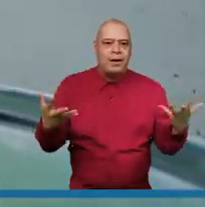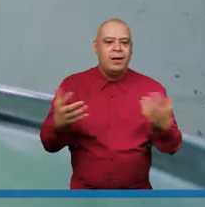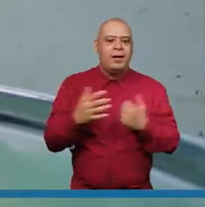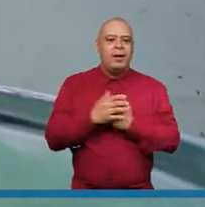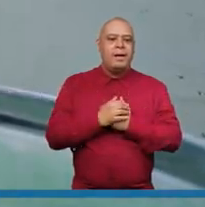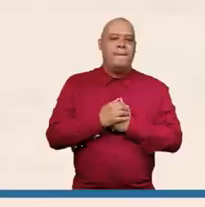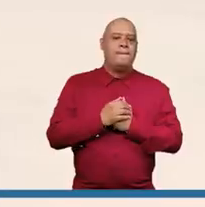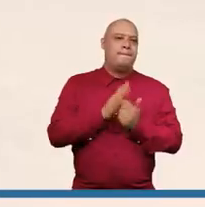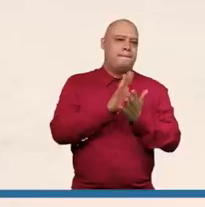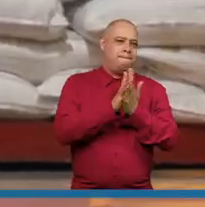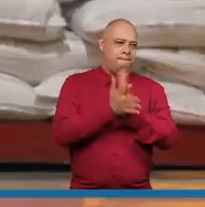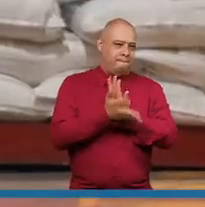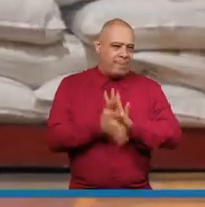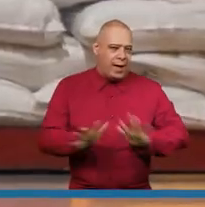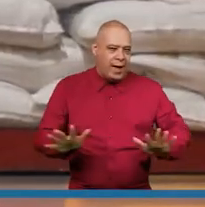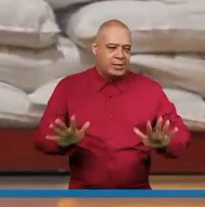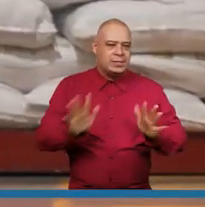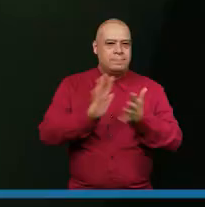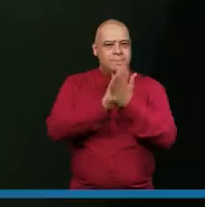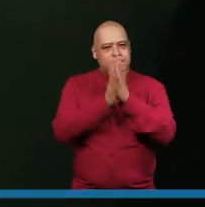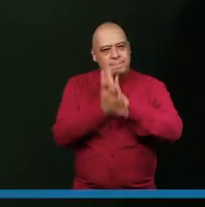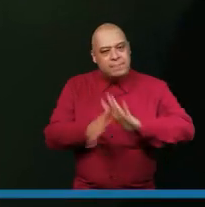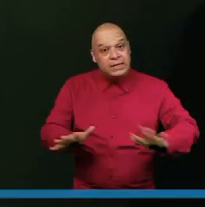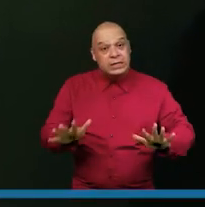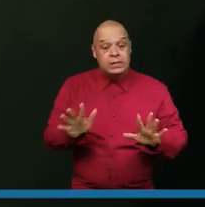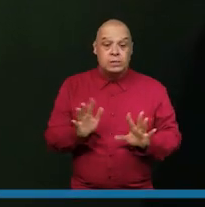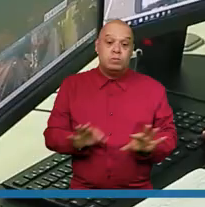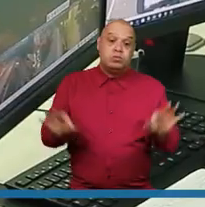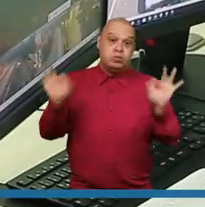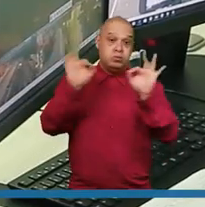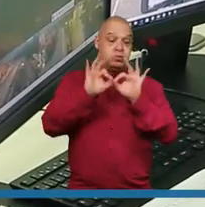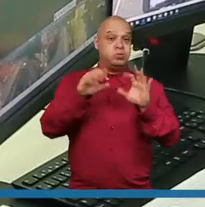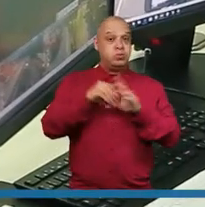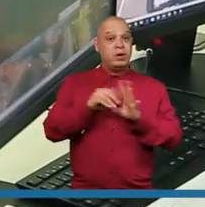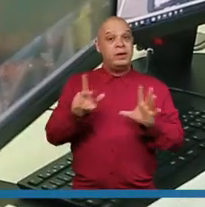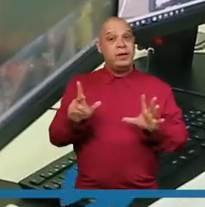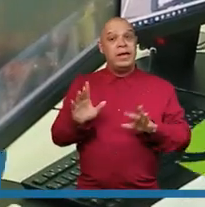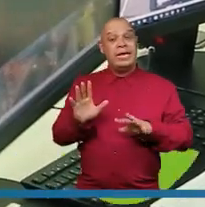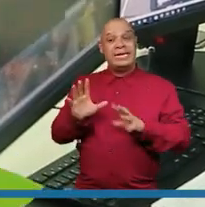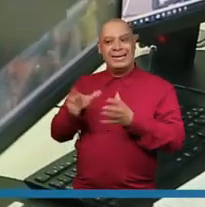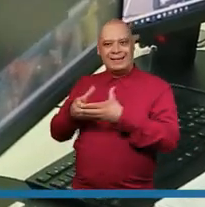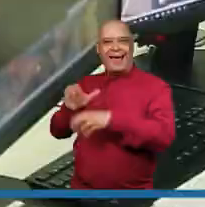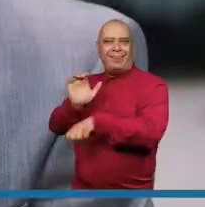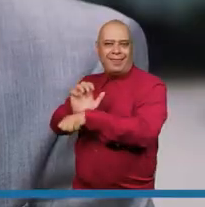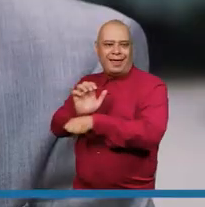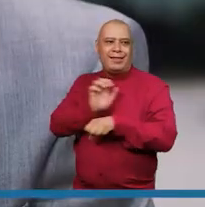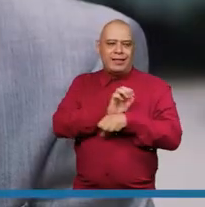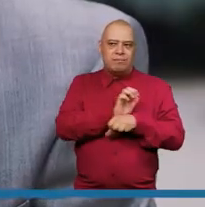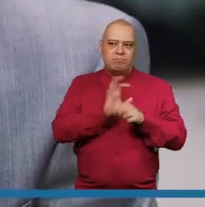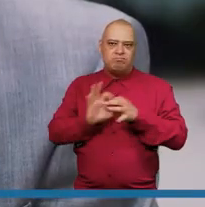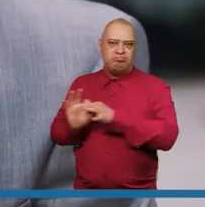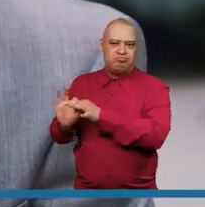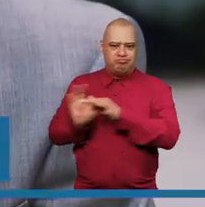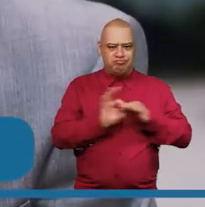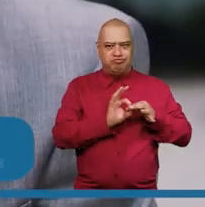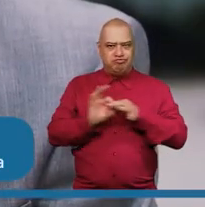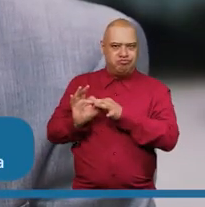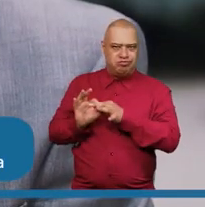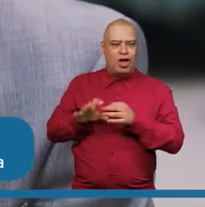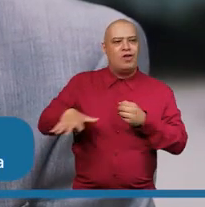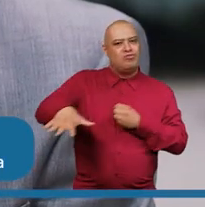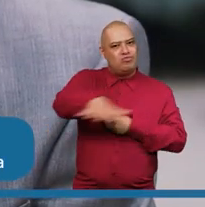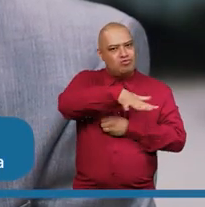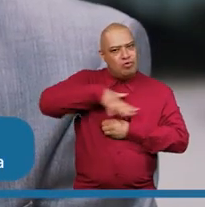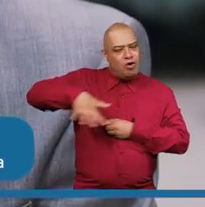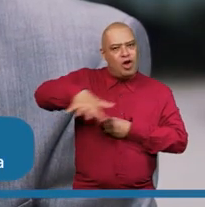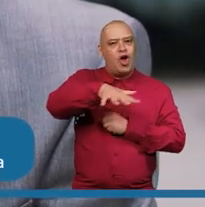el consumo y producción sostenible, paz, pues ese creo que es uno de los retos que nos ayuden a entender que estas instituciones y estas